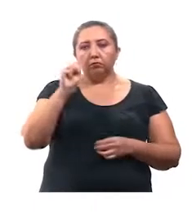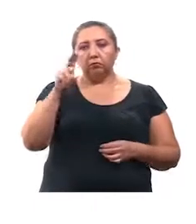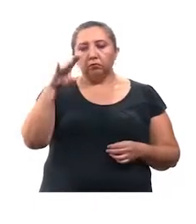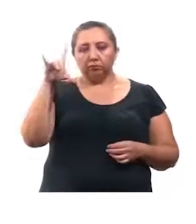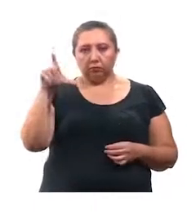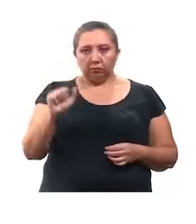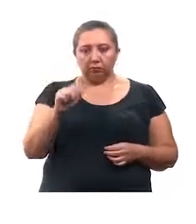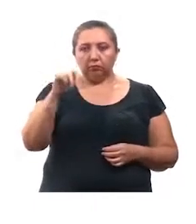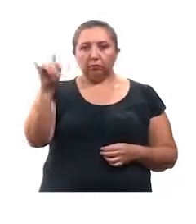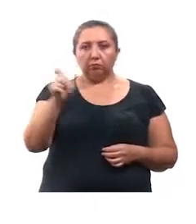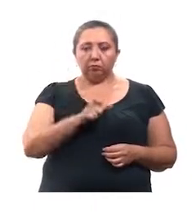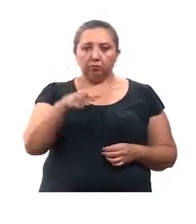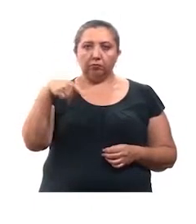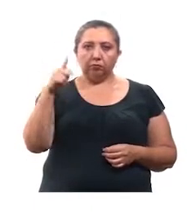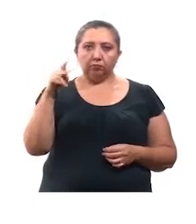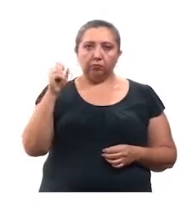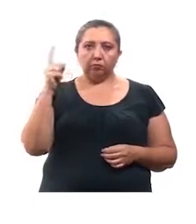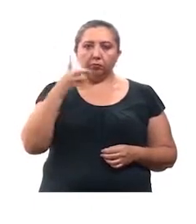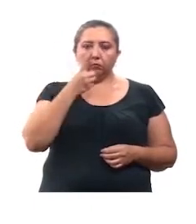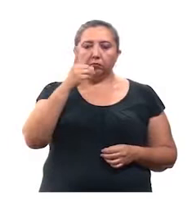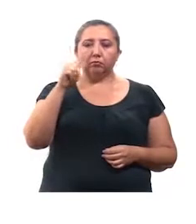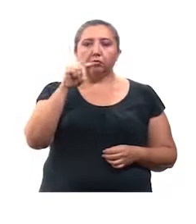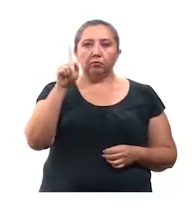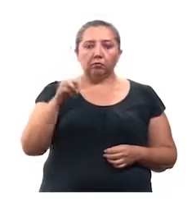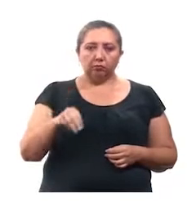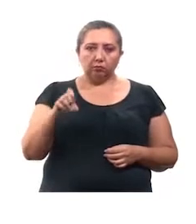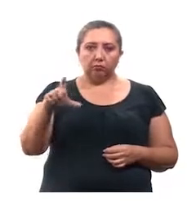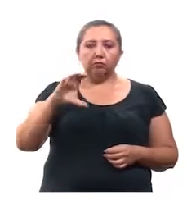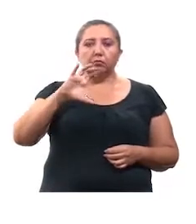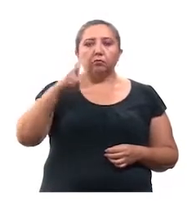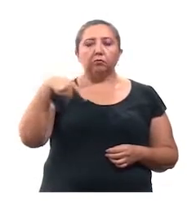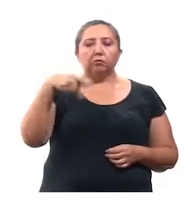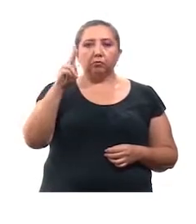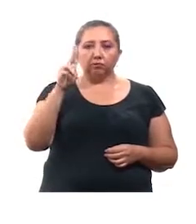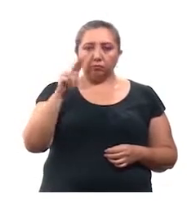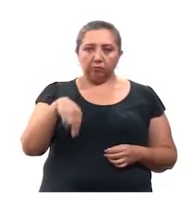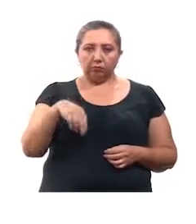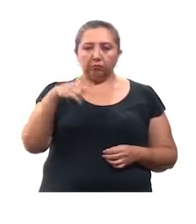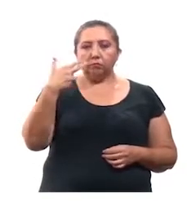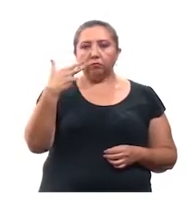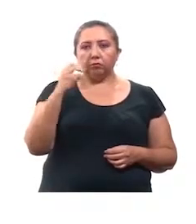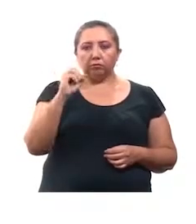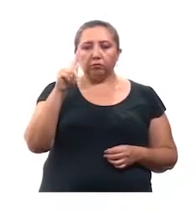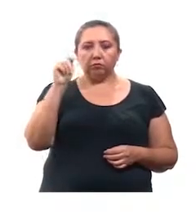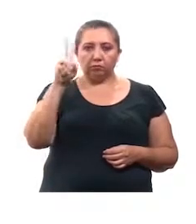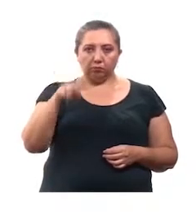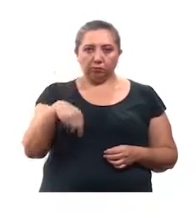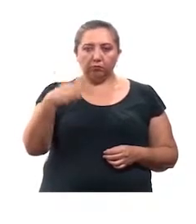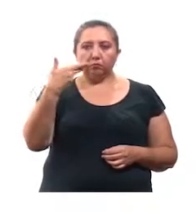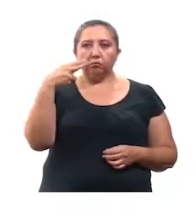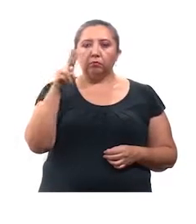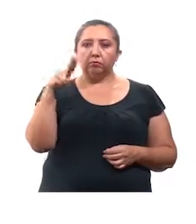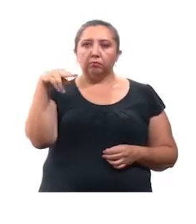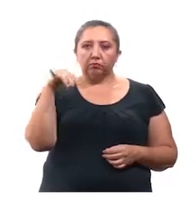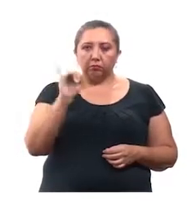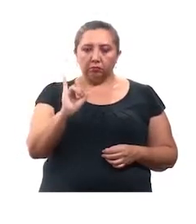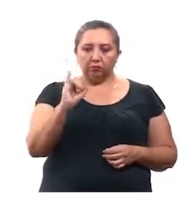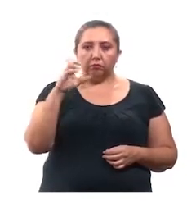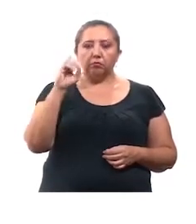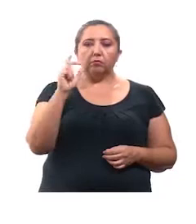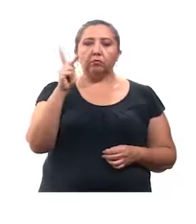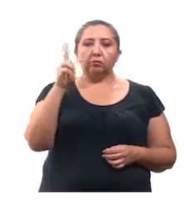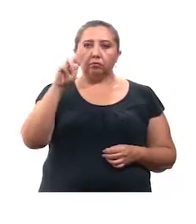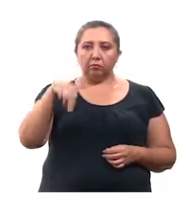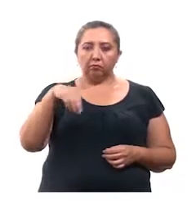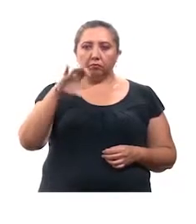Suquilá, Tixcocop, 1 en Calotmún, Chancóm, Tzam, Joctum, Jují, Cantunil,